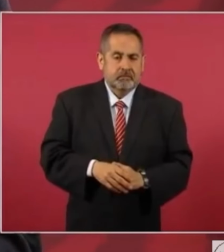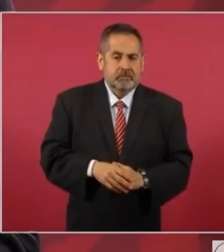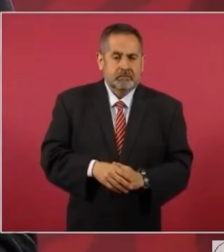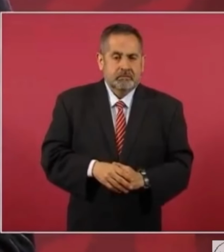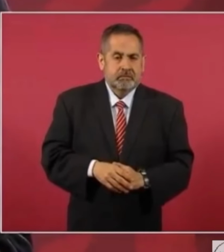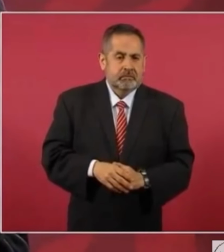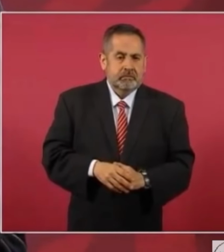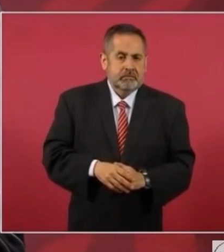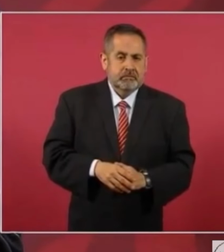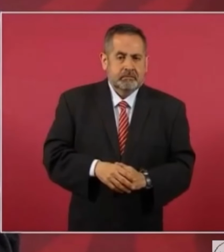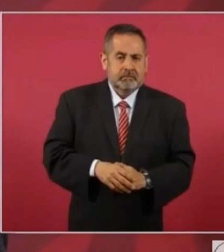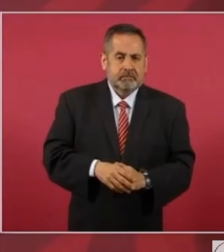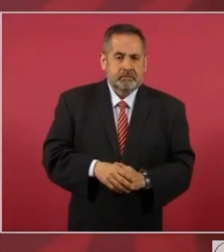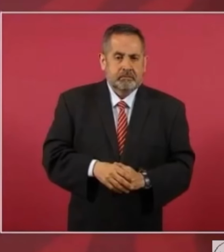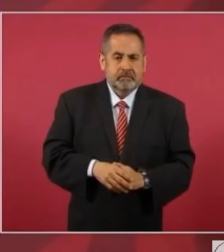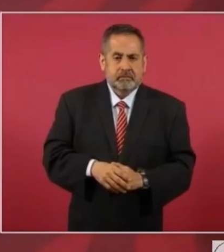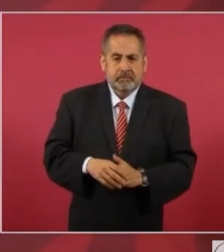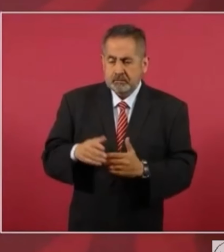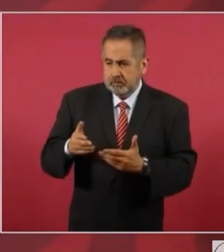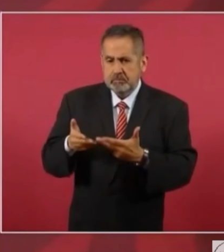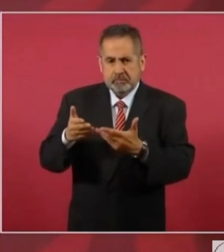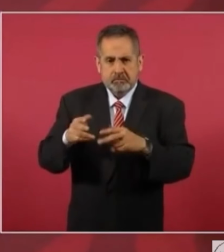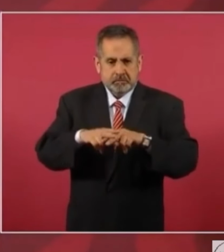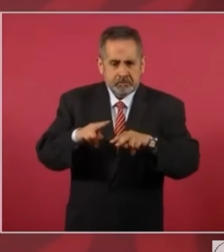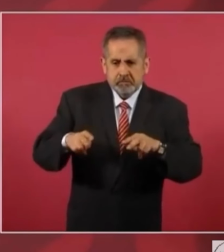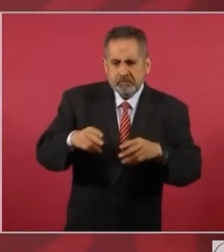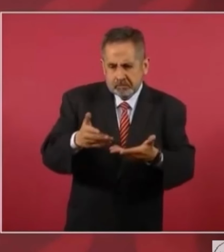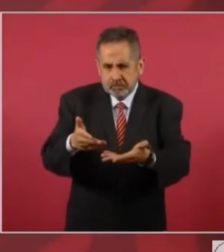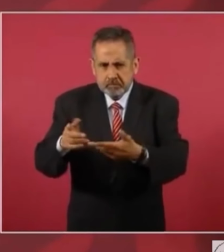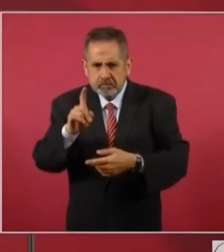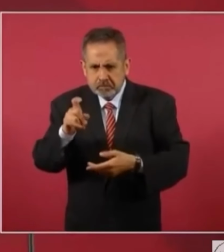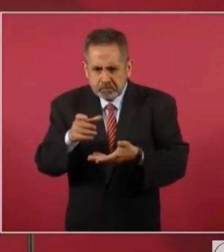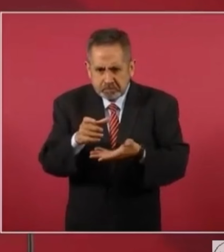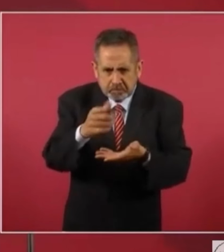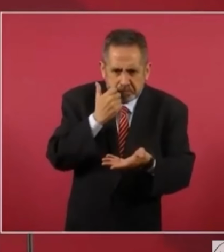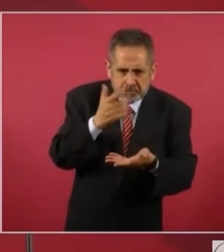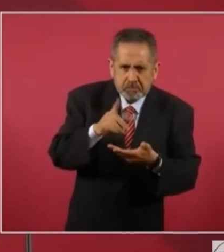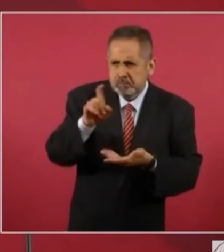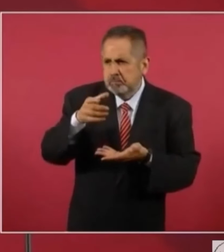Y si les ofrecían a todos ahí que agua y eso, sí.